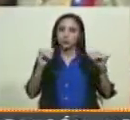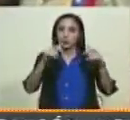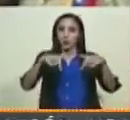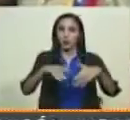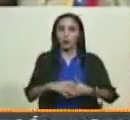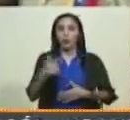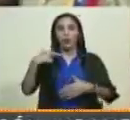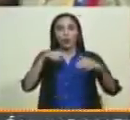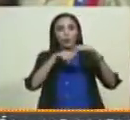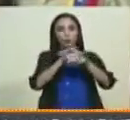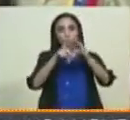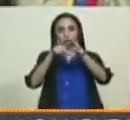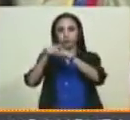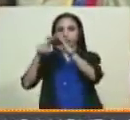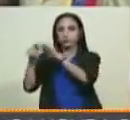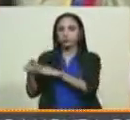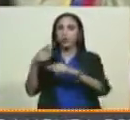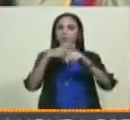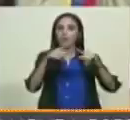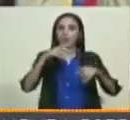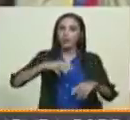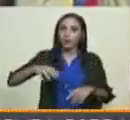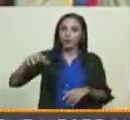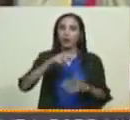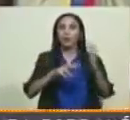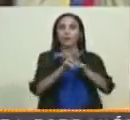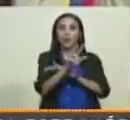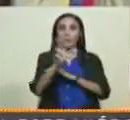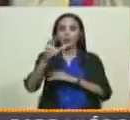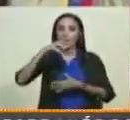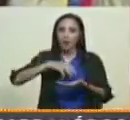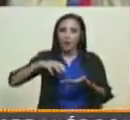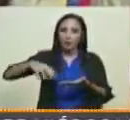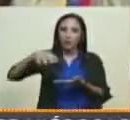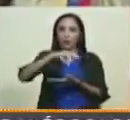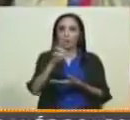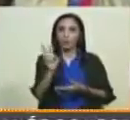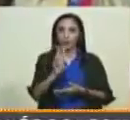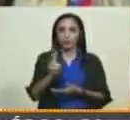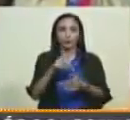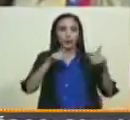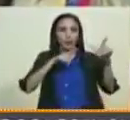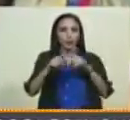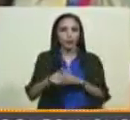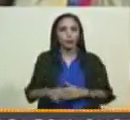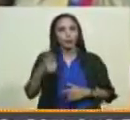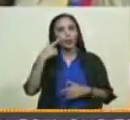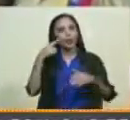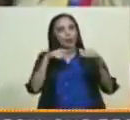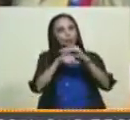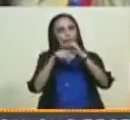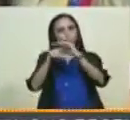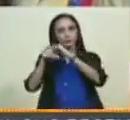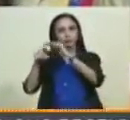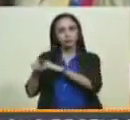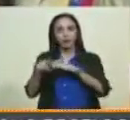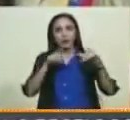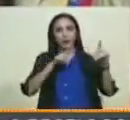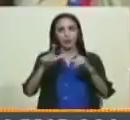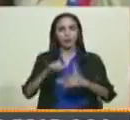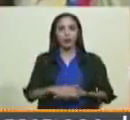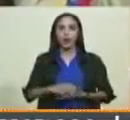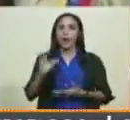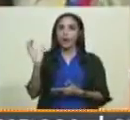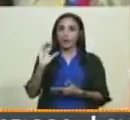Hemos recorrido los 23 estados varias veces y Caracas,